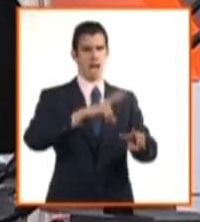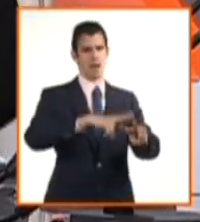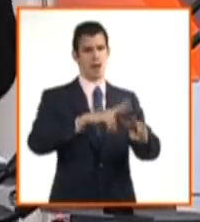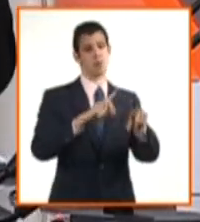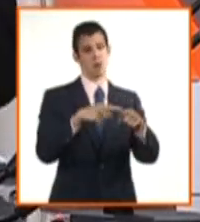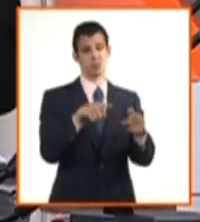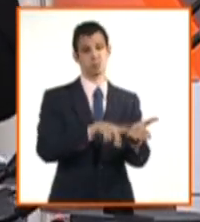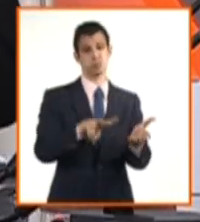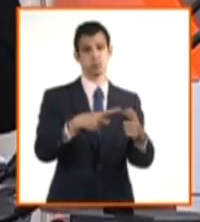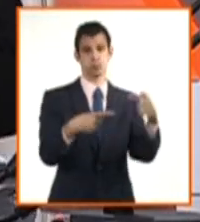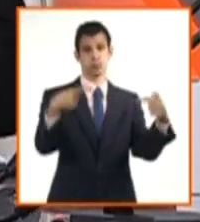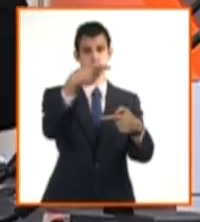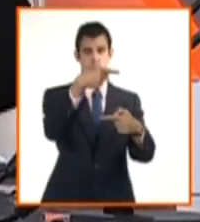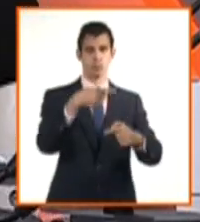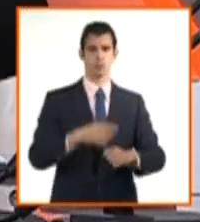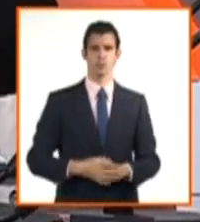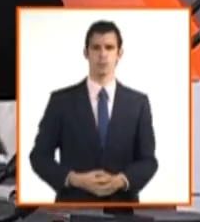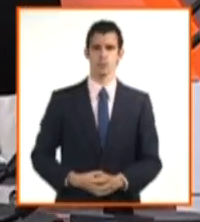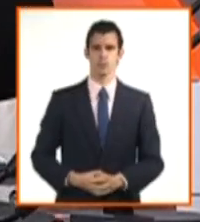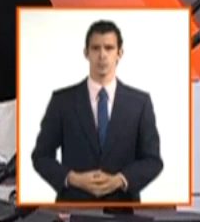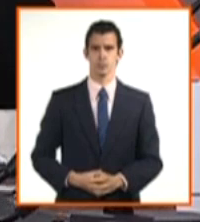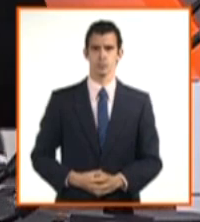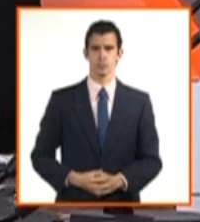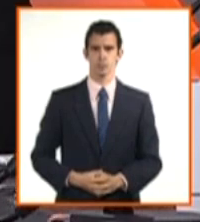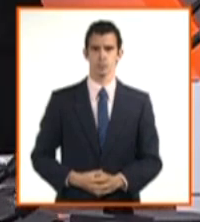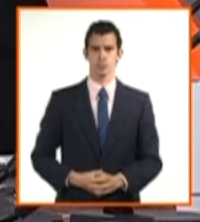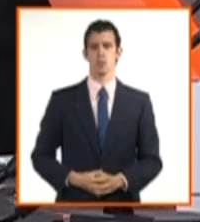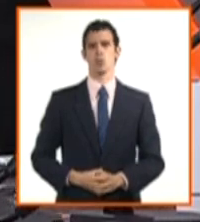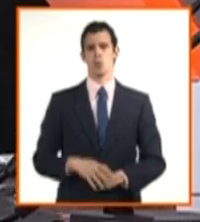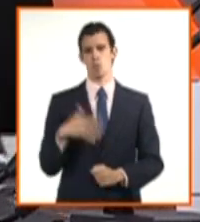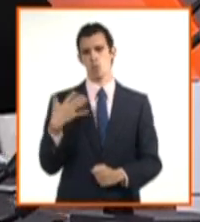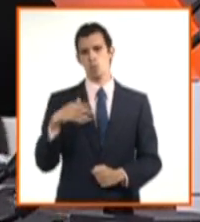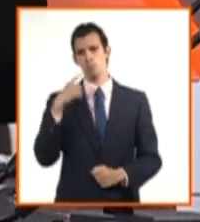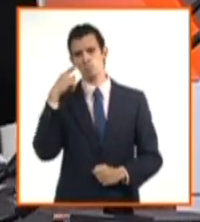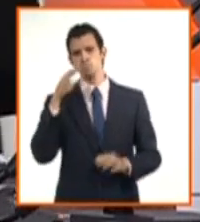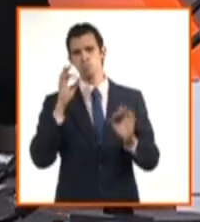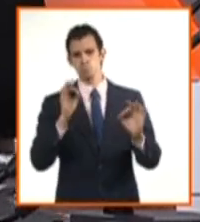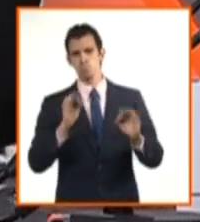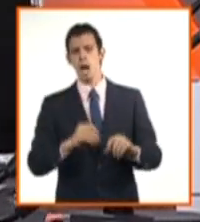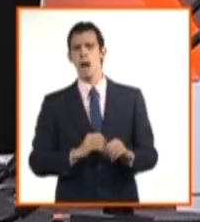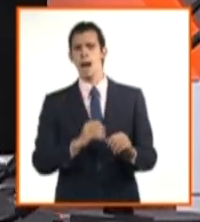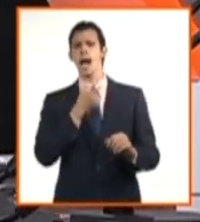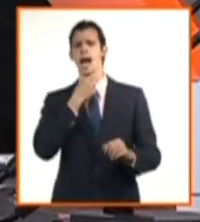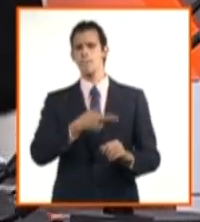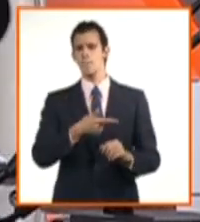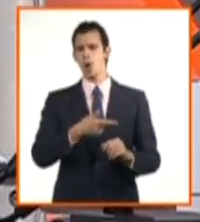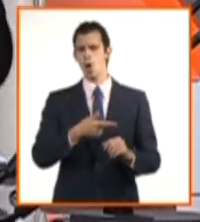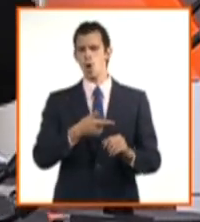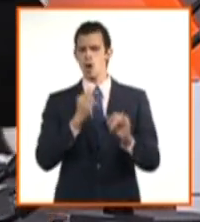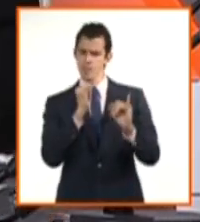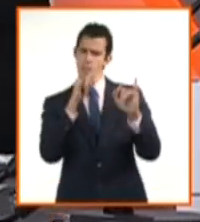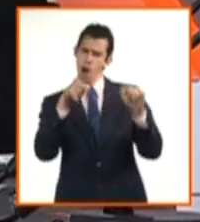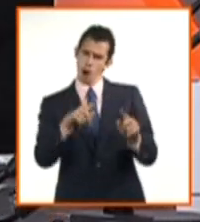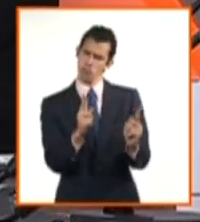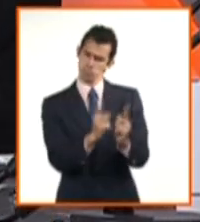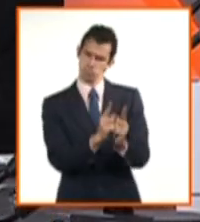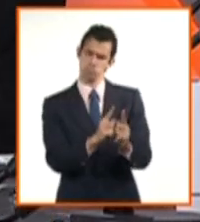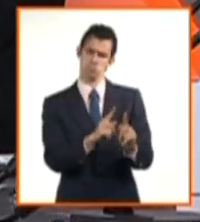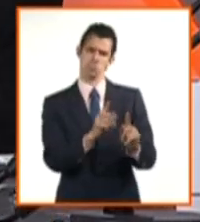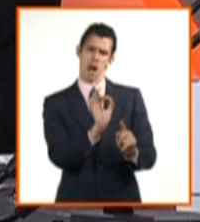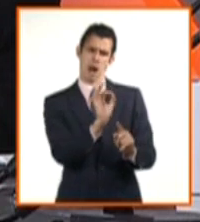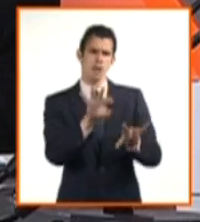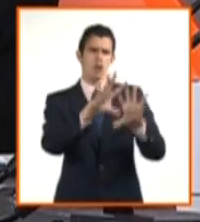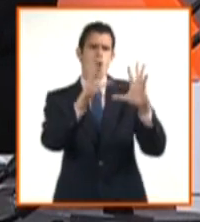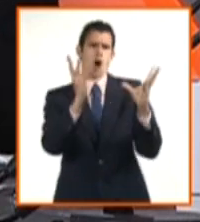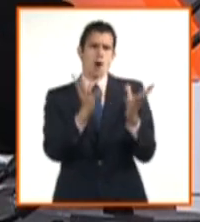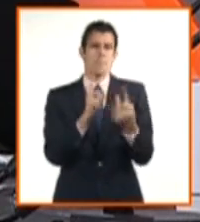contabilización de los daños es preliminar se tenía por ejemplo reporte pero del río que hay unas 3.000 toneladas arroz que estaba en peligro de perderse